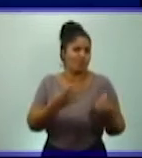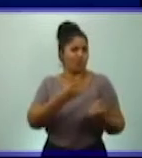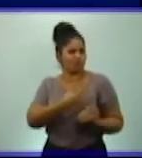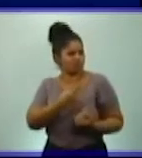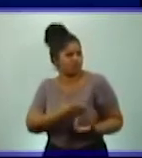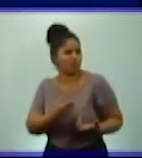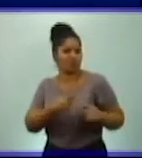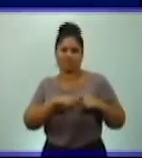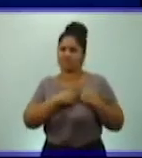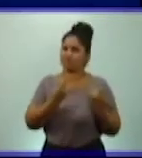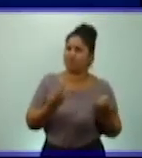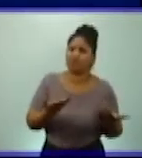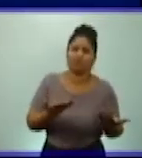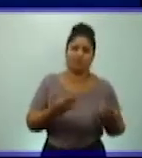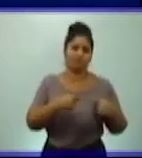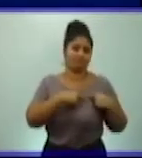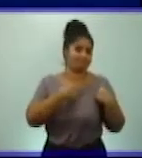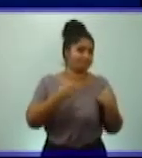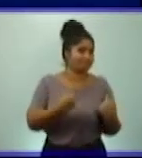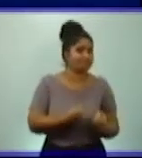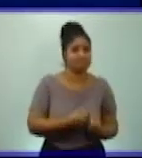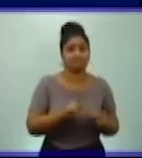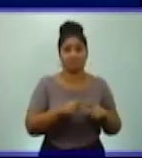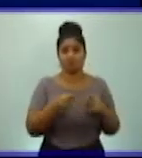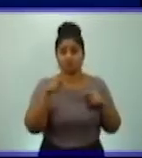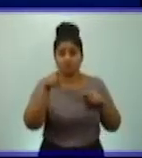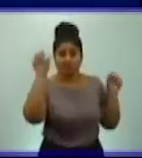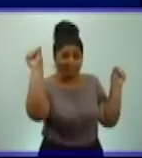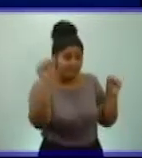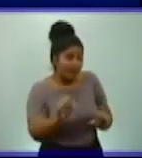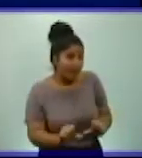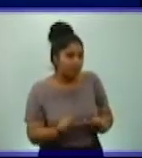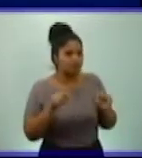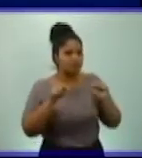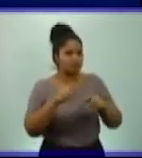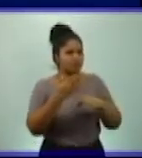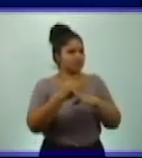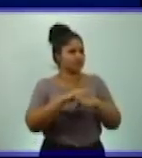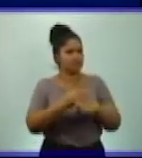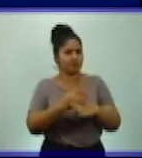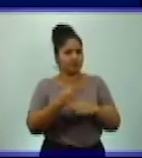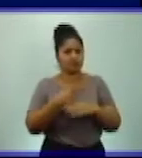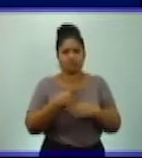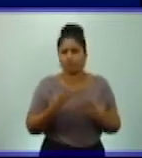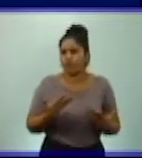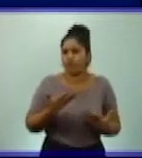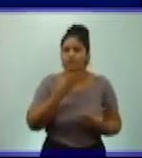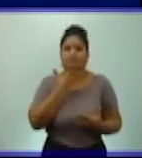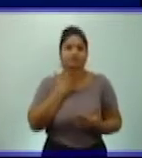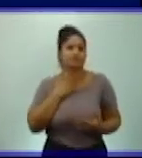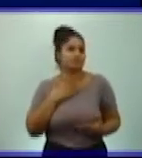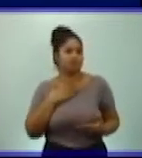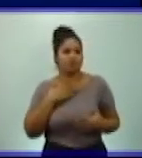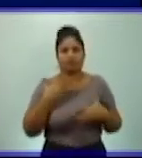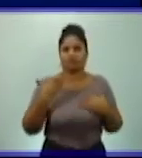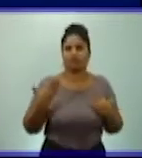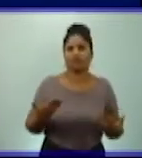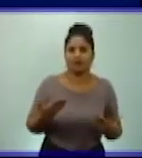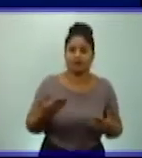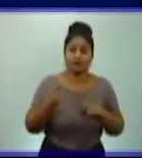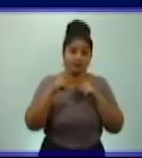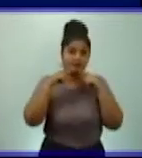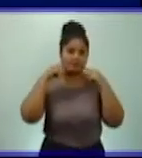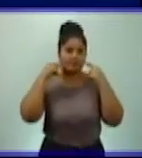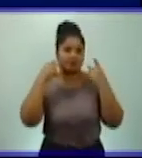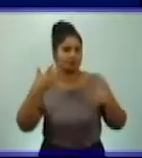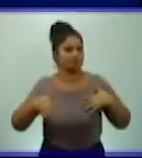el sentimiento, porque un tirano atropella, mata, destruye a los seres humanos,